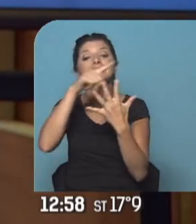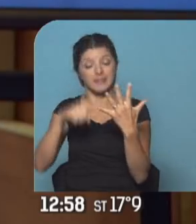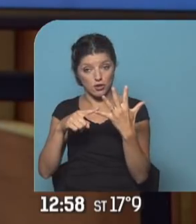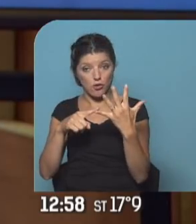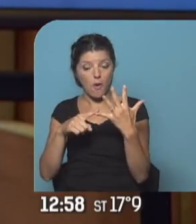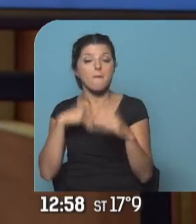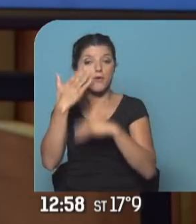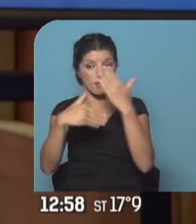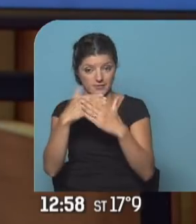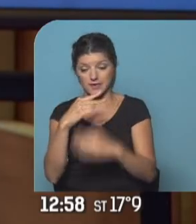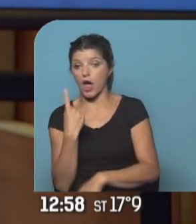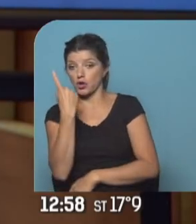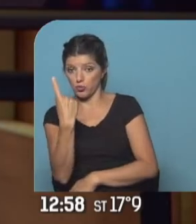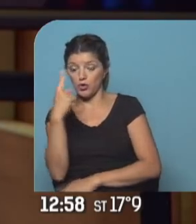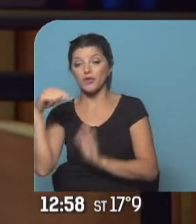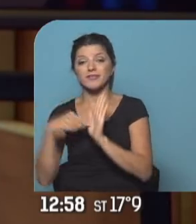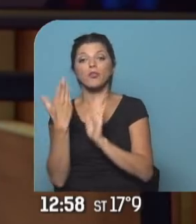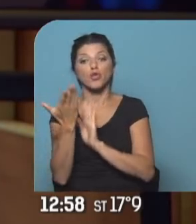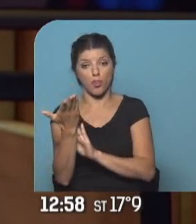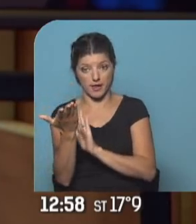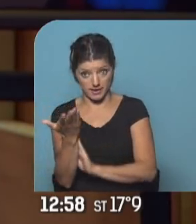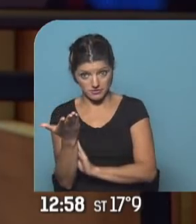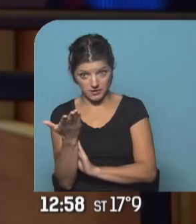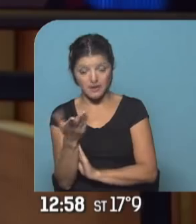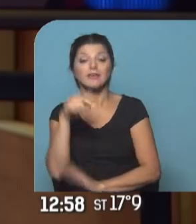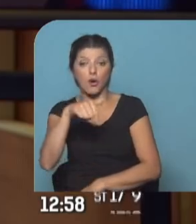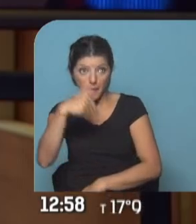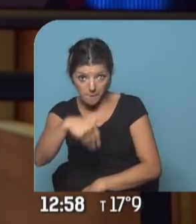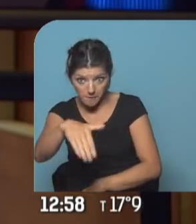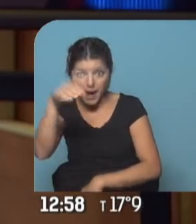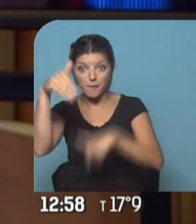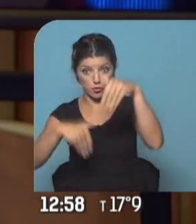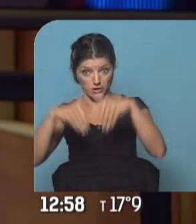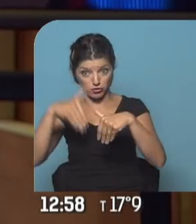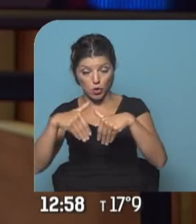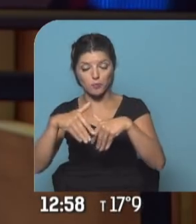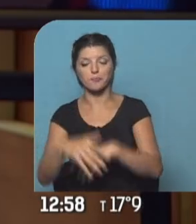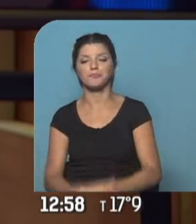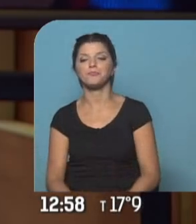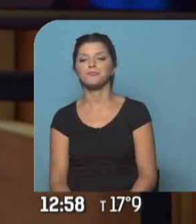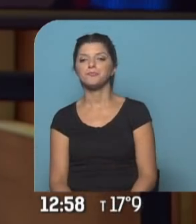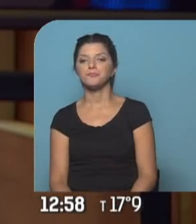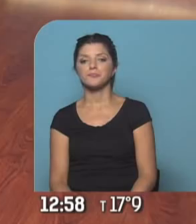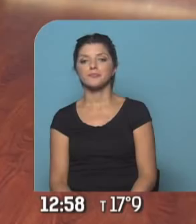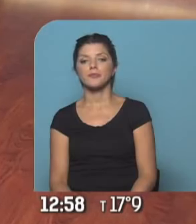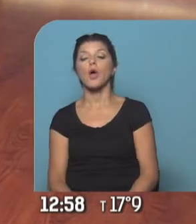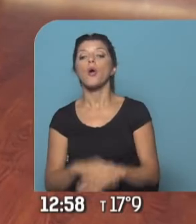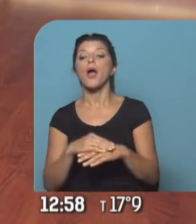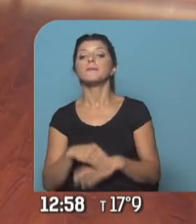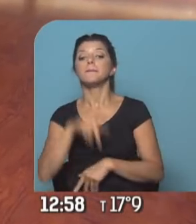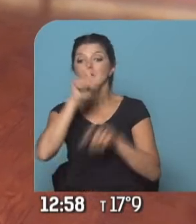y 1 del centro derecha. Y ahora tenemos una elección donde compiten 8